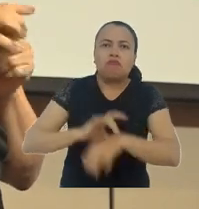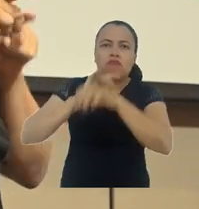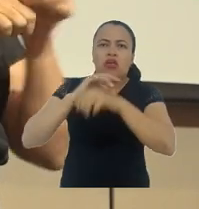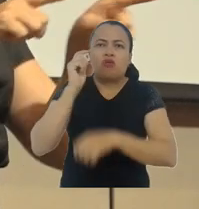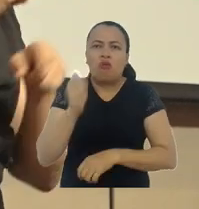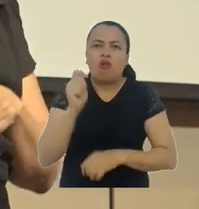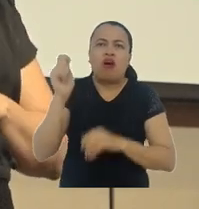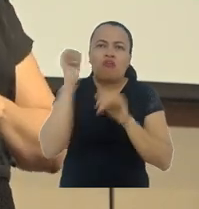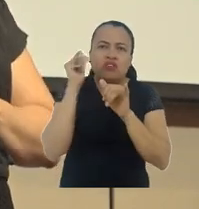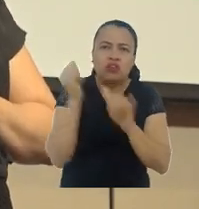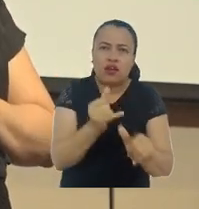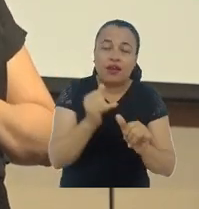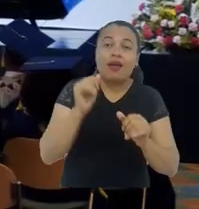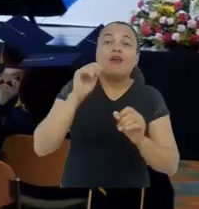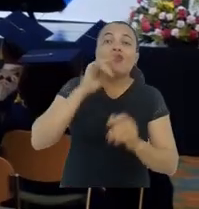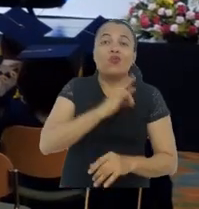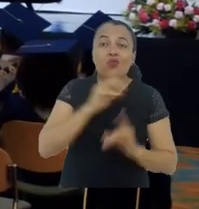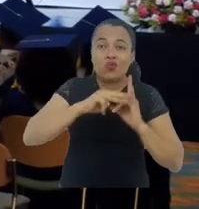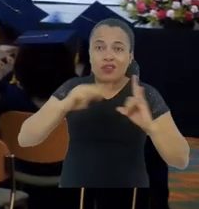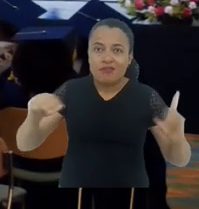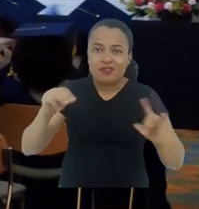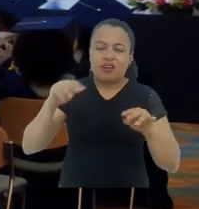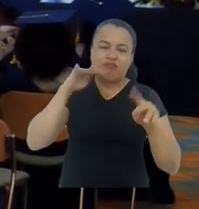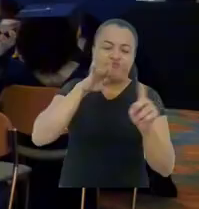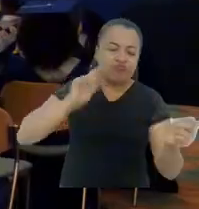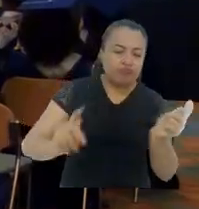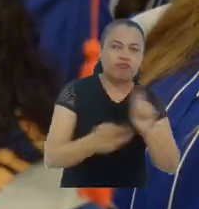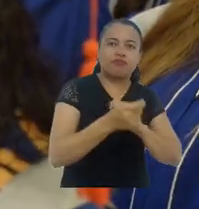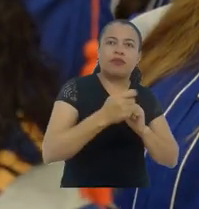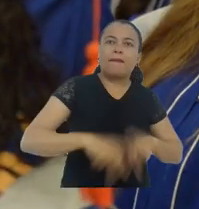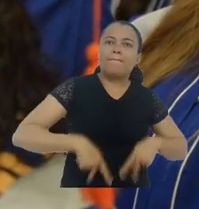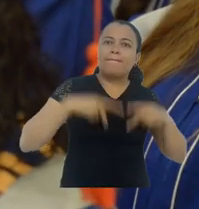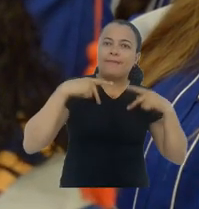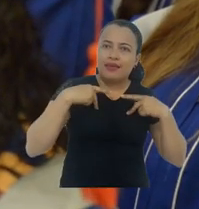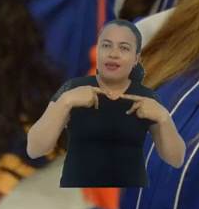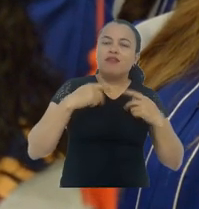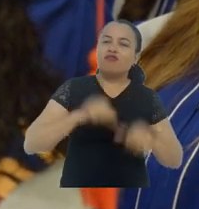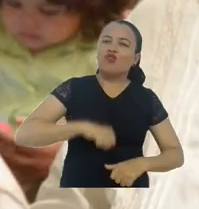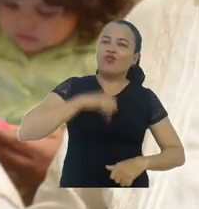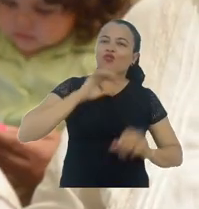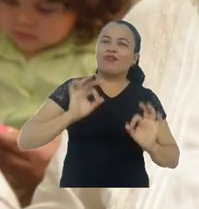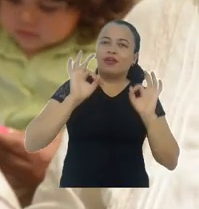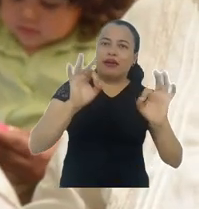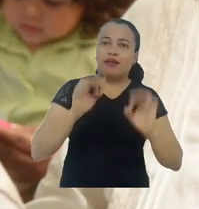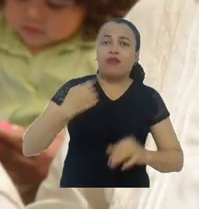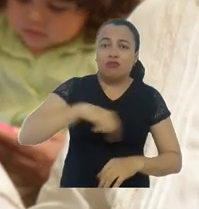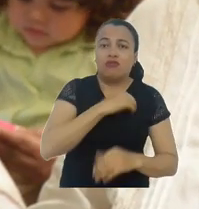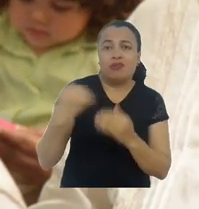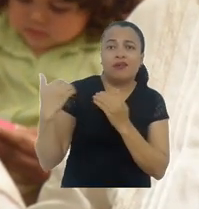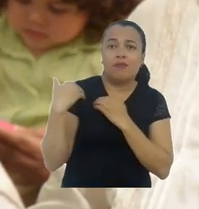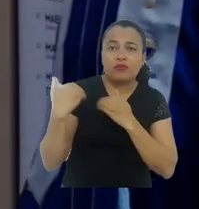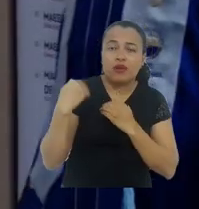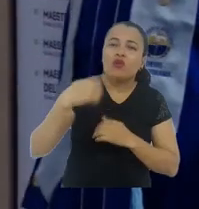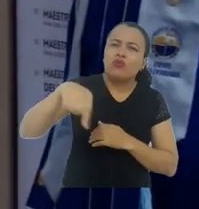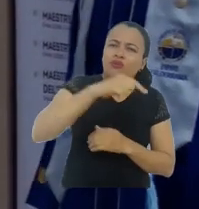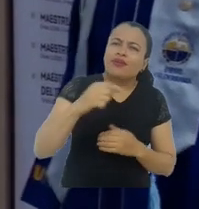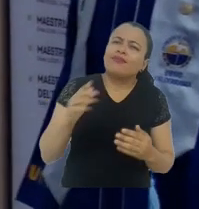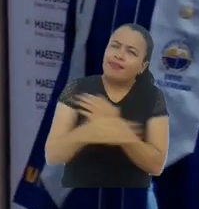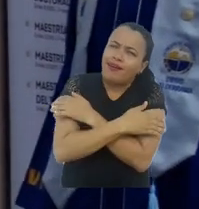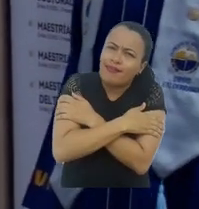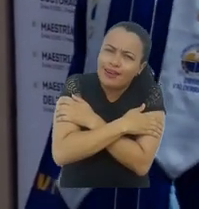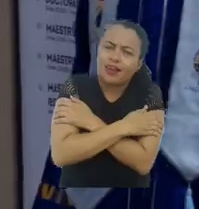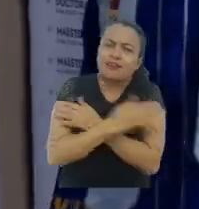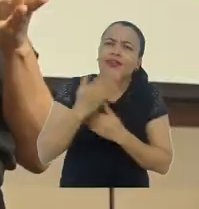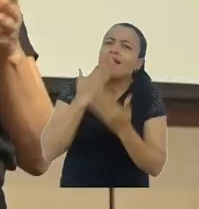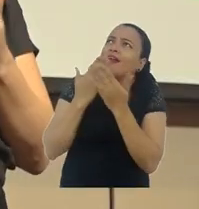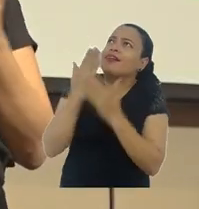Universidad del Magdalena transforma vidas y lo hace con orgullo y con calidad. Ese es nuestro papel, sembrar para el futuro. Denle un abrazo y denle